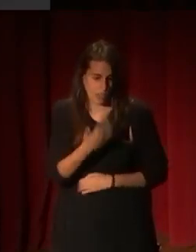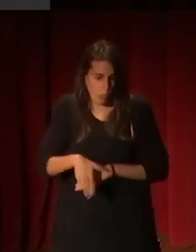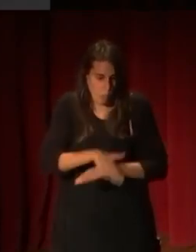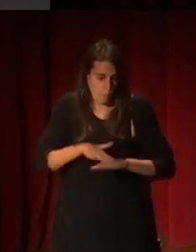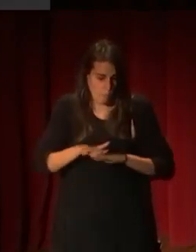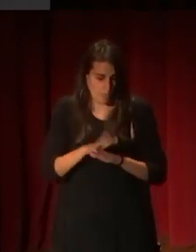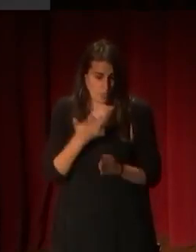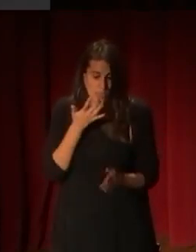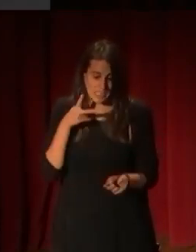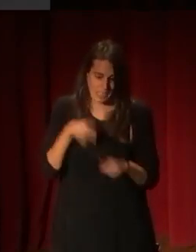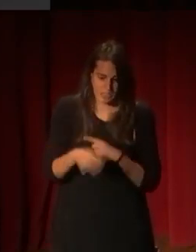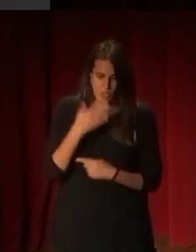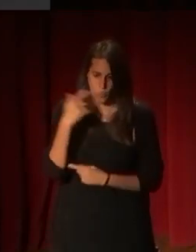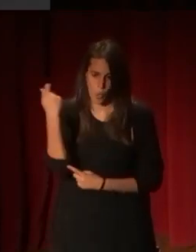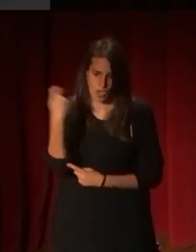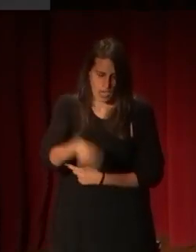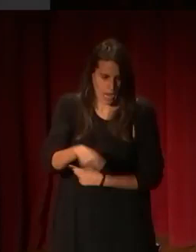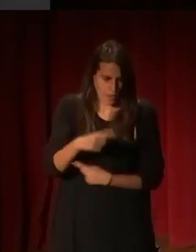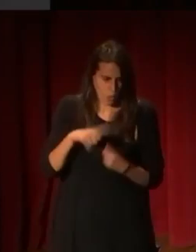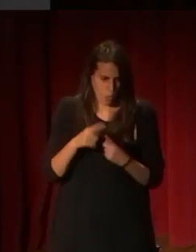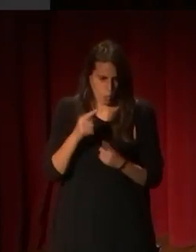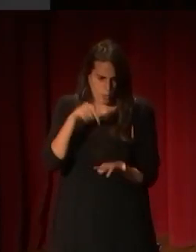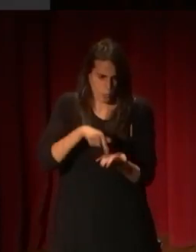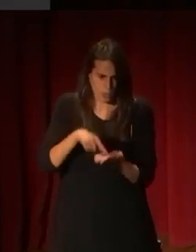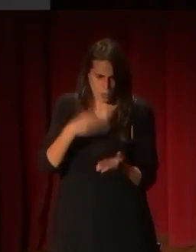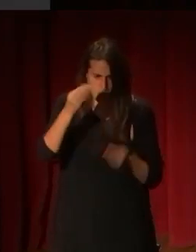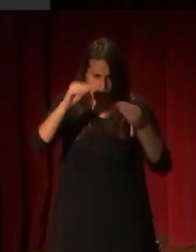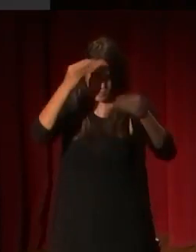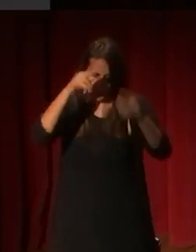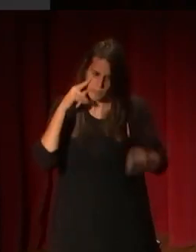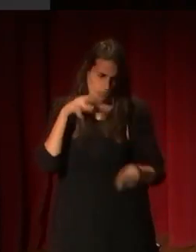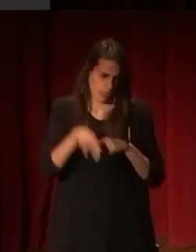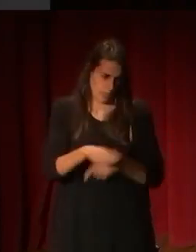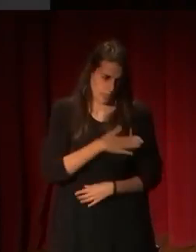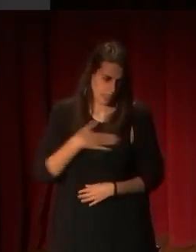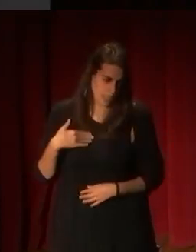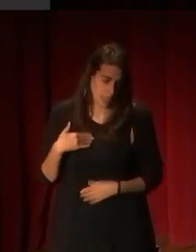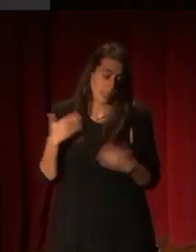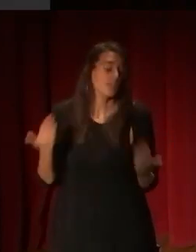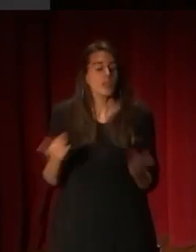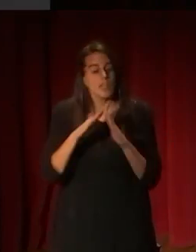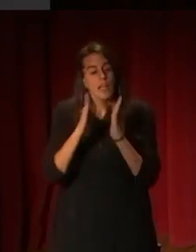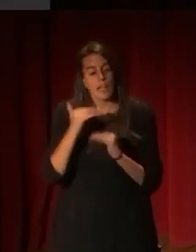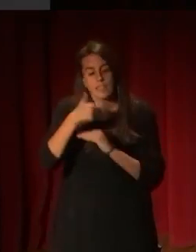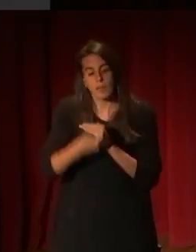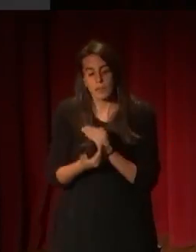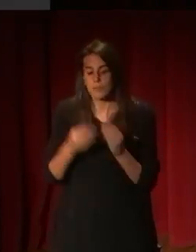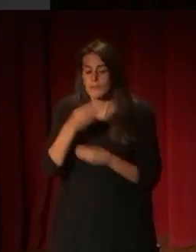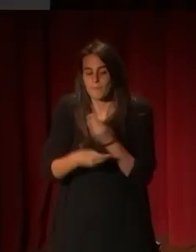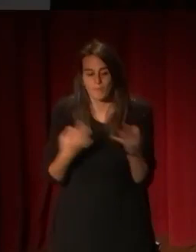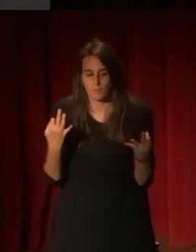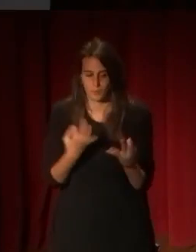para evitar carestías y de incrementos abusivos el precio en la casa de la panadería